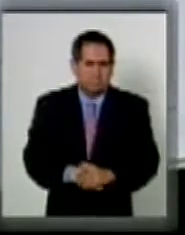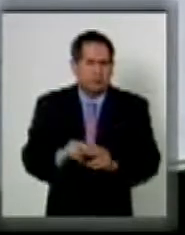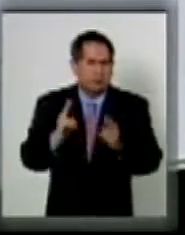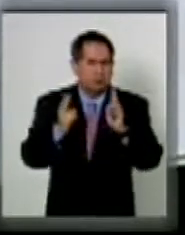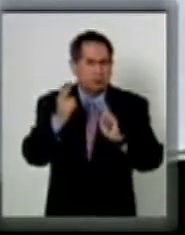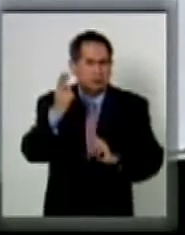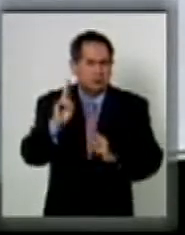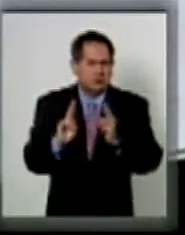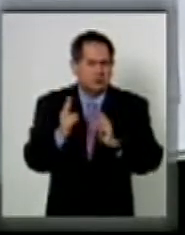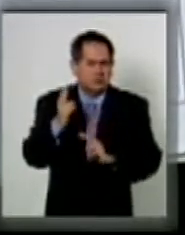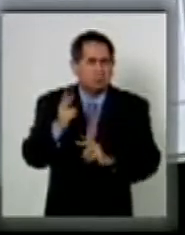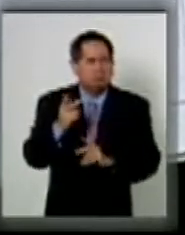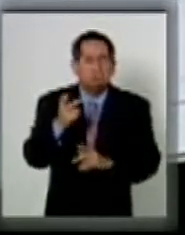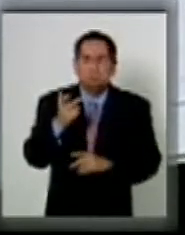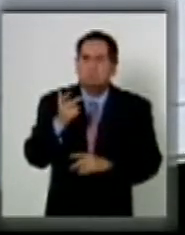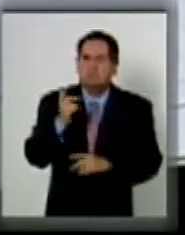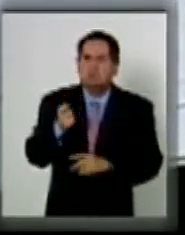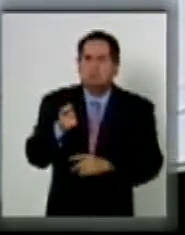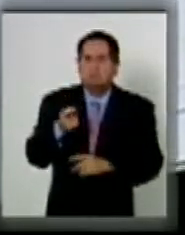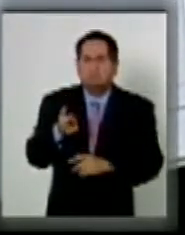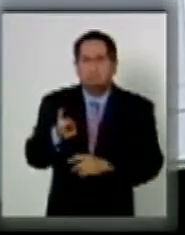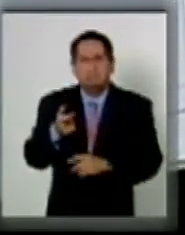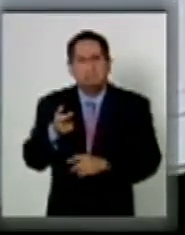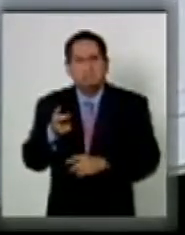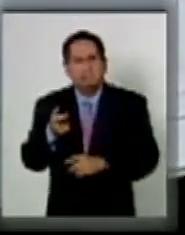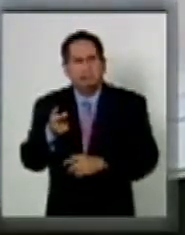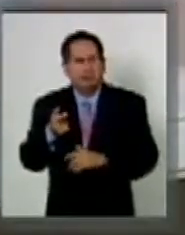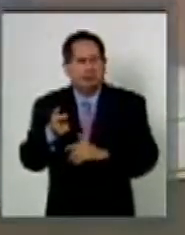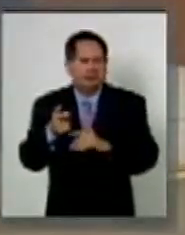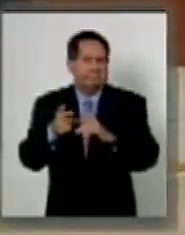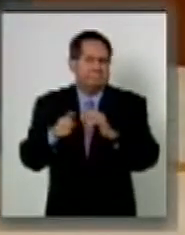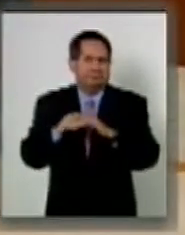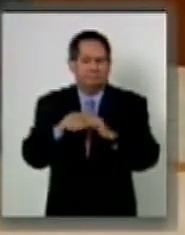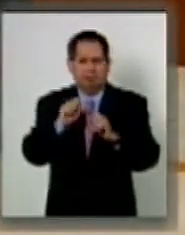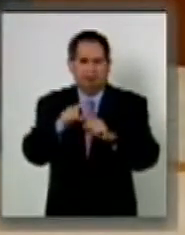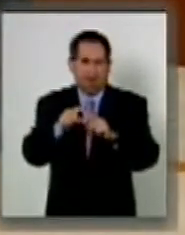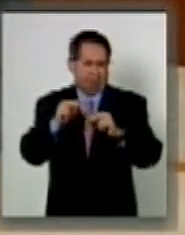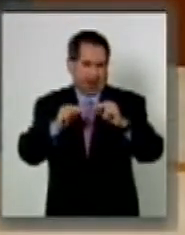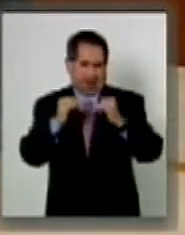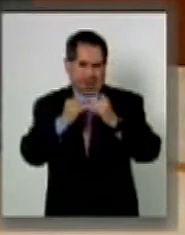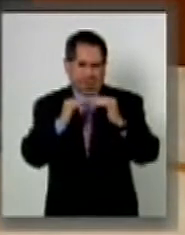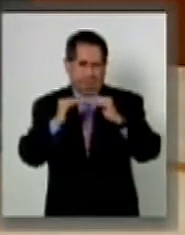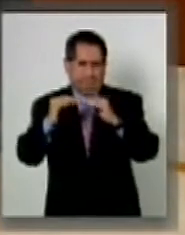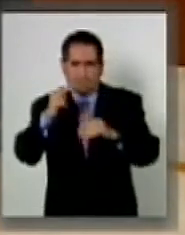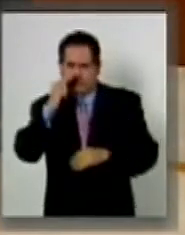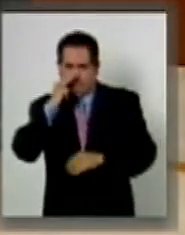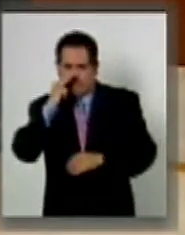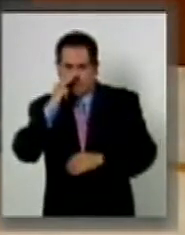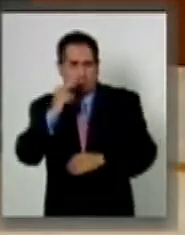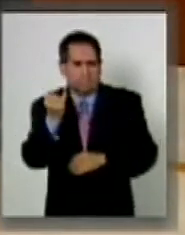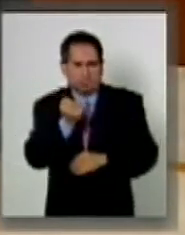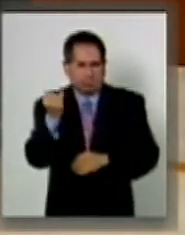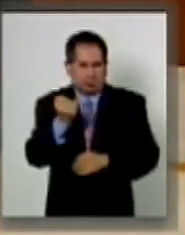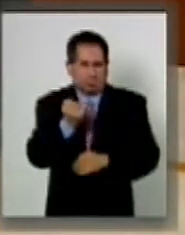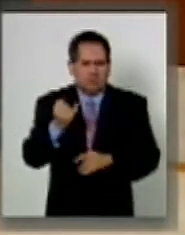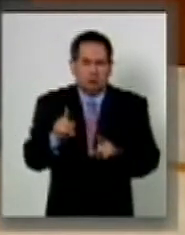Naucalpan casi llega al mismo nivel que Nezahualcóyotl.